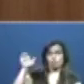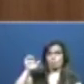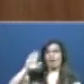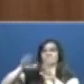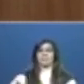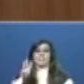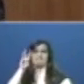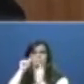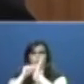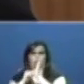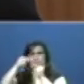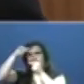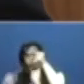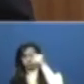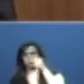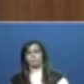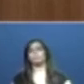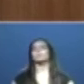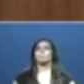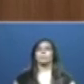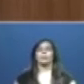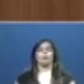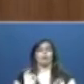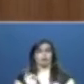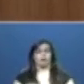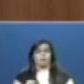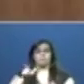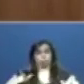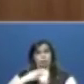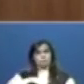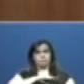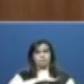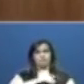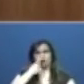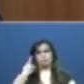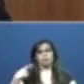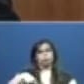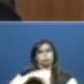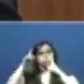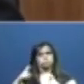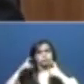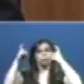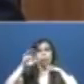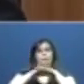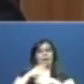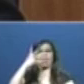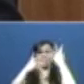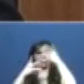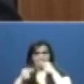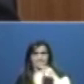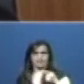Europa en efecto los españoles hemos hecho en 2012 un importante esfuerzo de reducción del déficit de